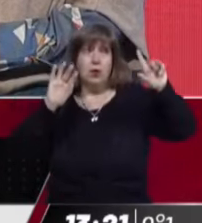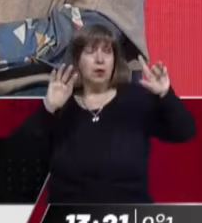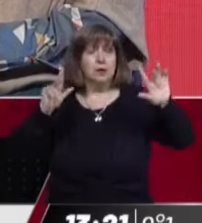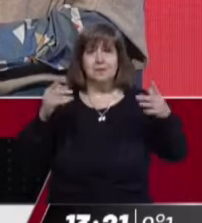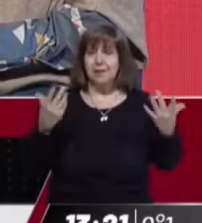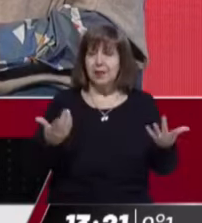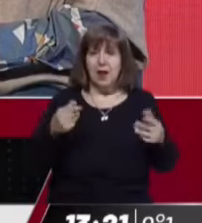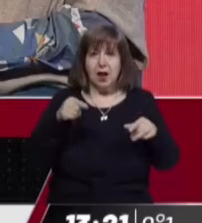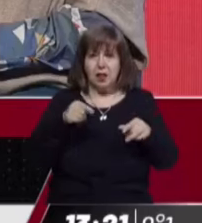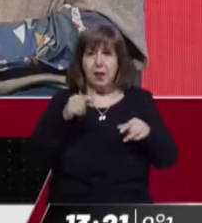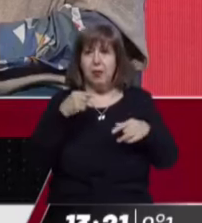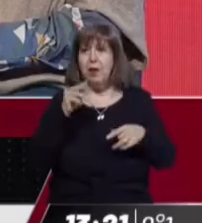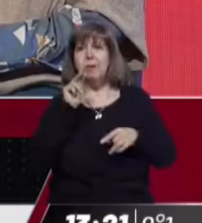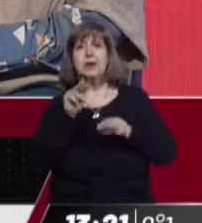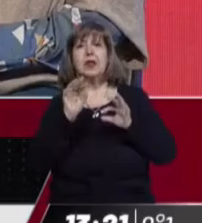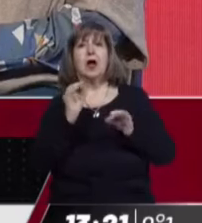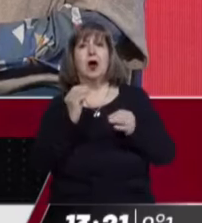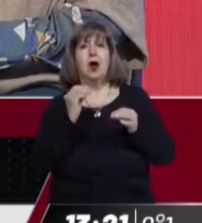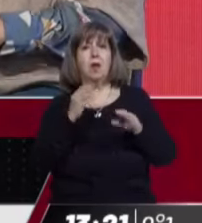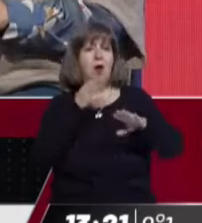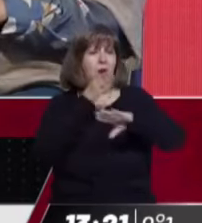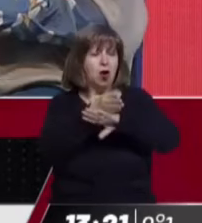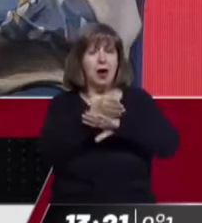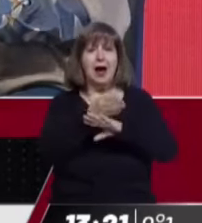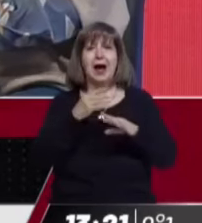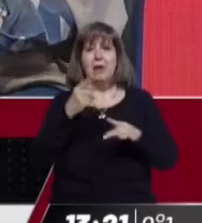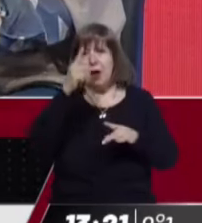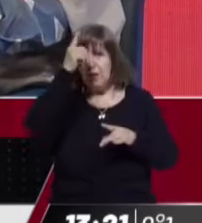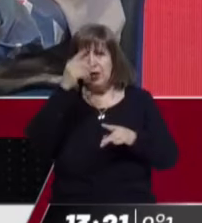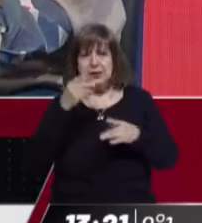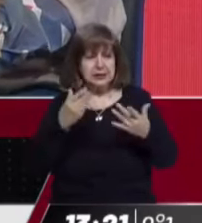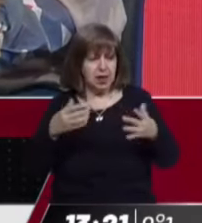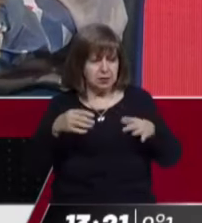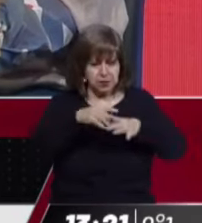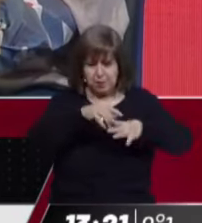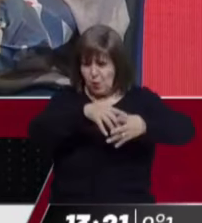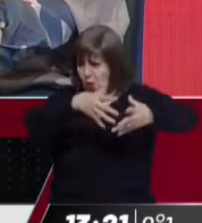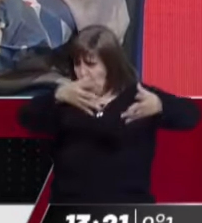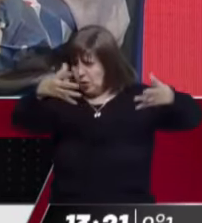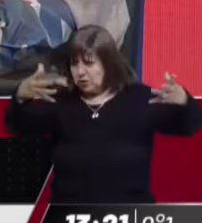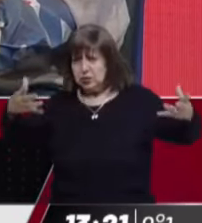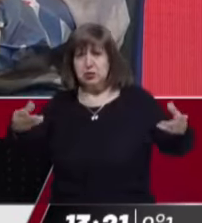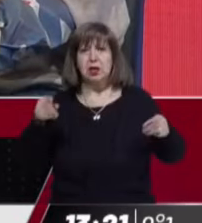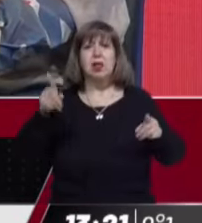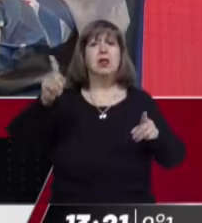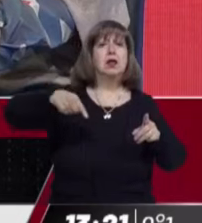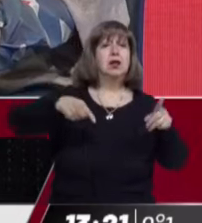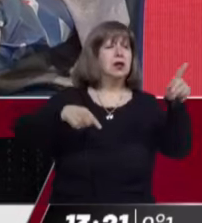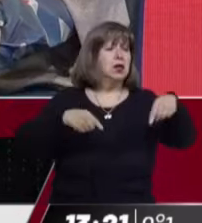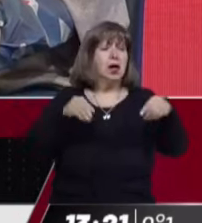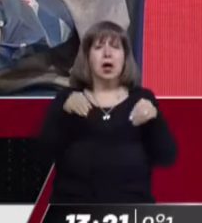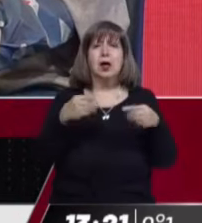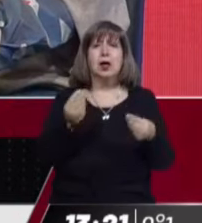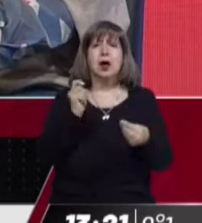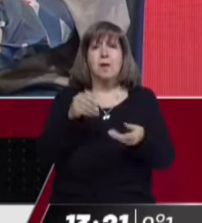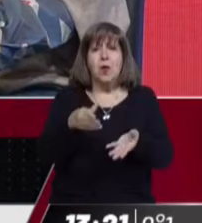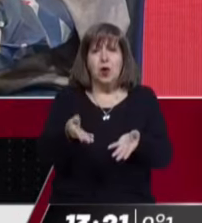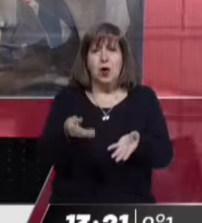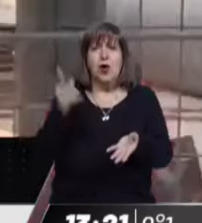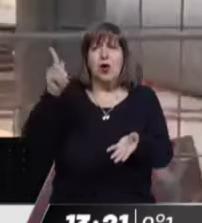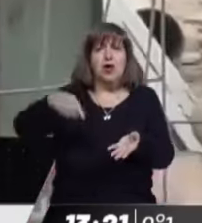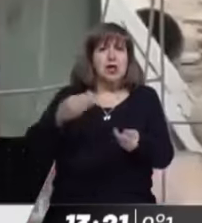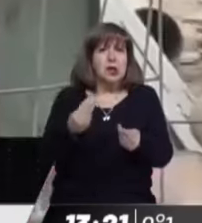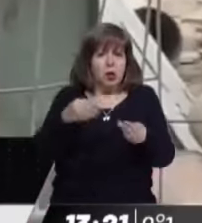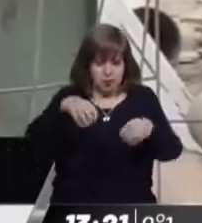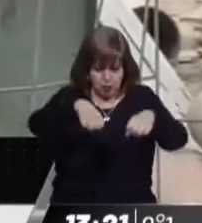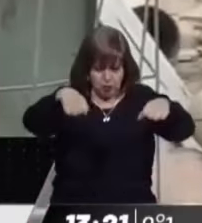abordar con este tipo de de allanamientos con este tipo de inteligencia previa que termina justamente en el hallazgo y secuestro de